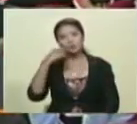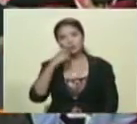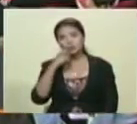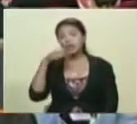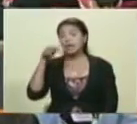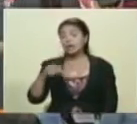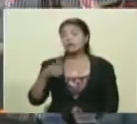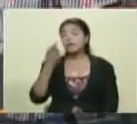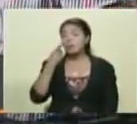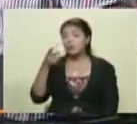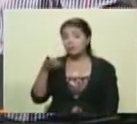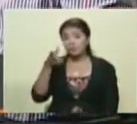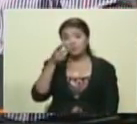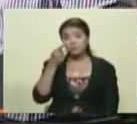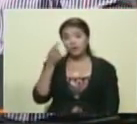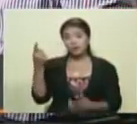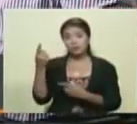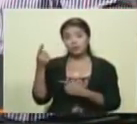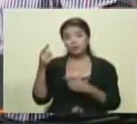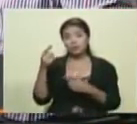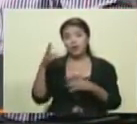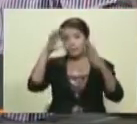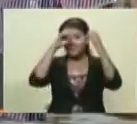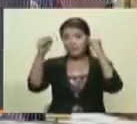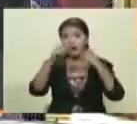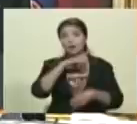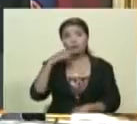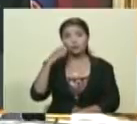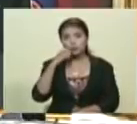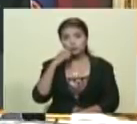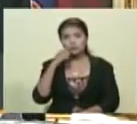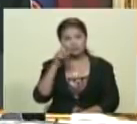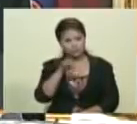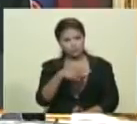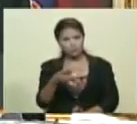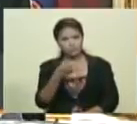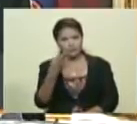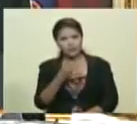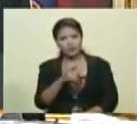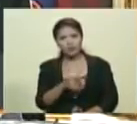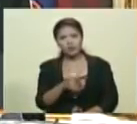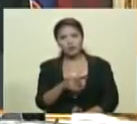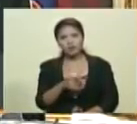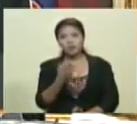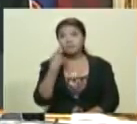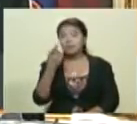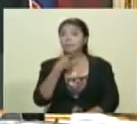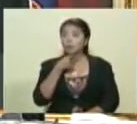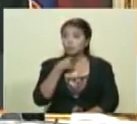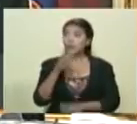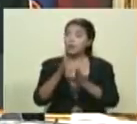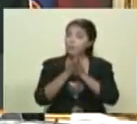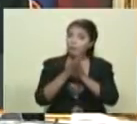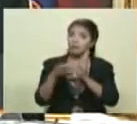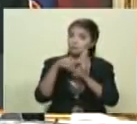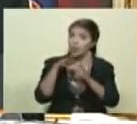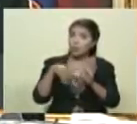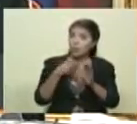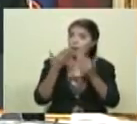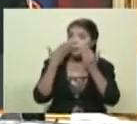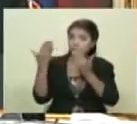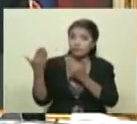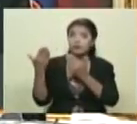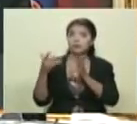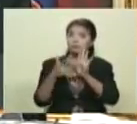estábamos viendo unas imágenes de la embajada en Rusia, en Moscú, ¿verdad? Imágenes, me gustaría que pudiéramos seguir